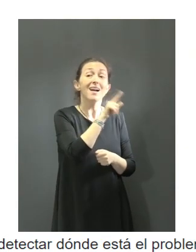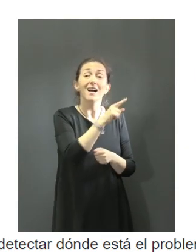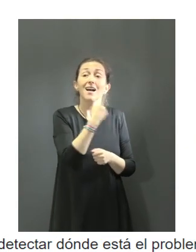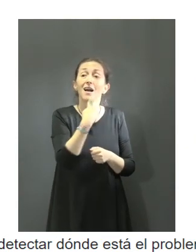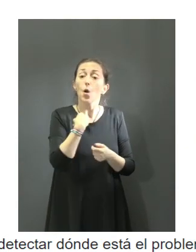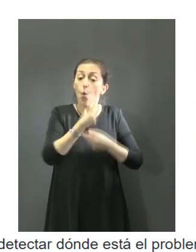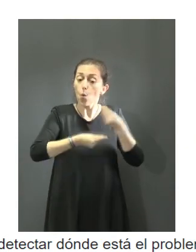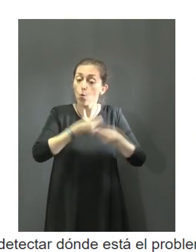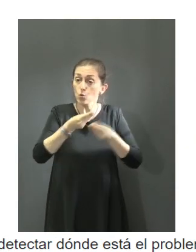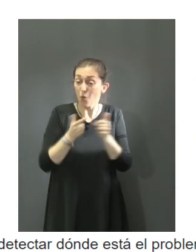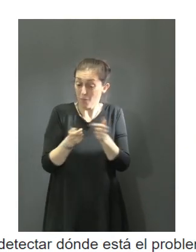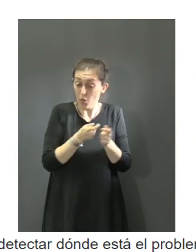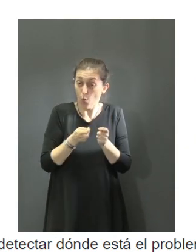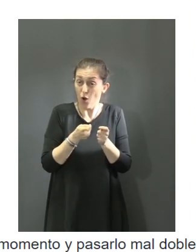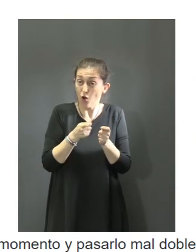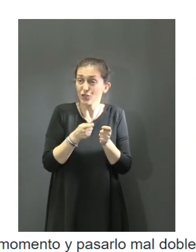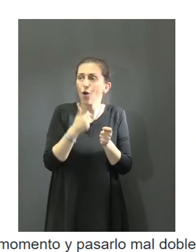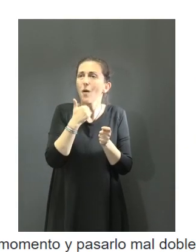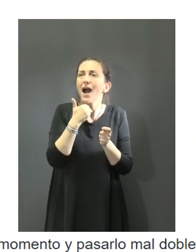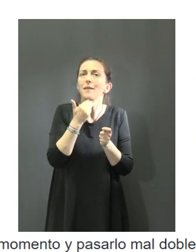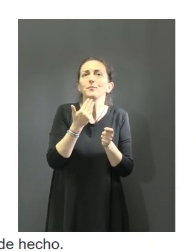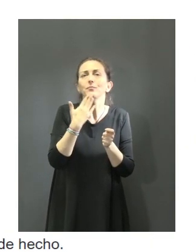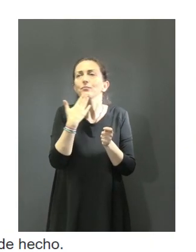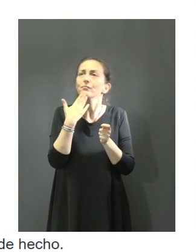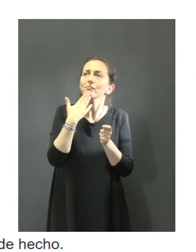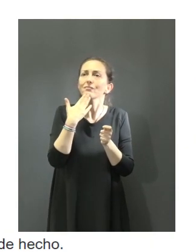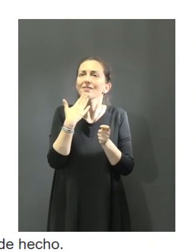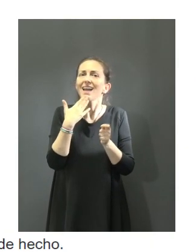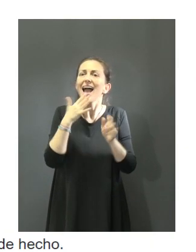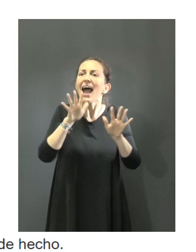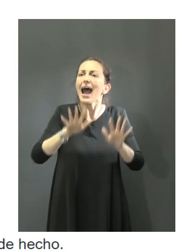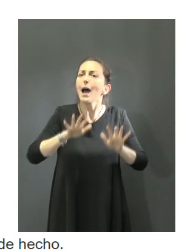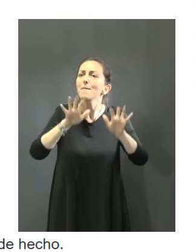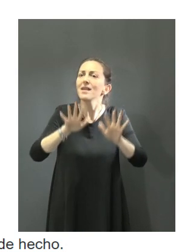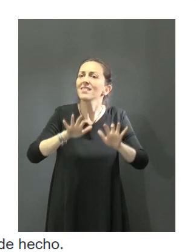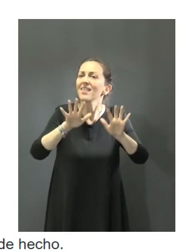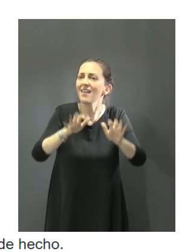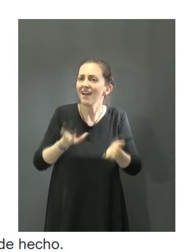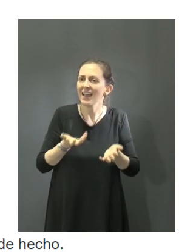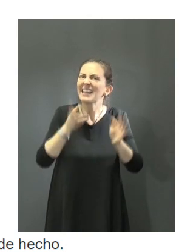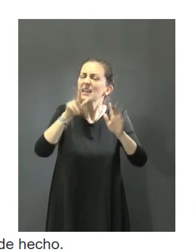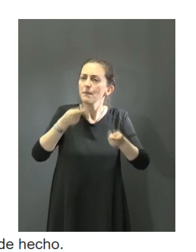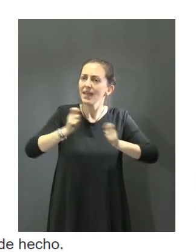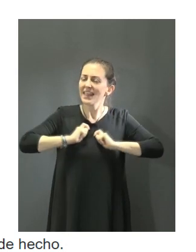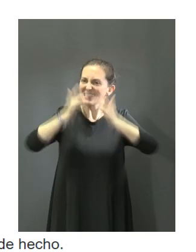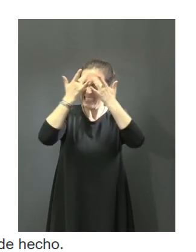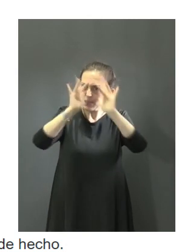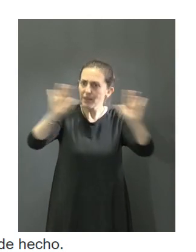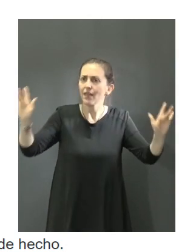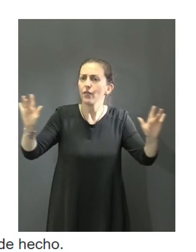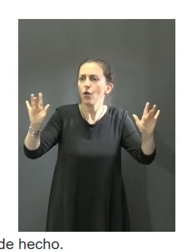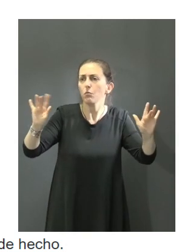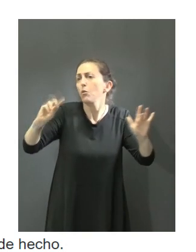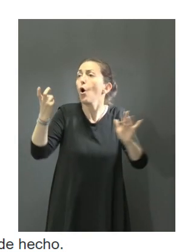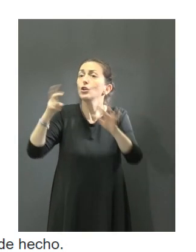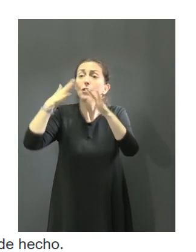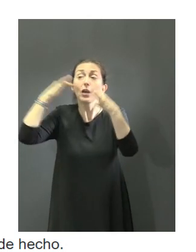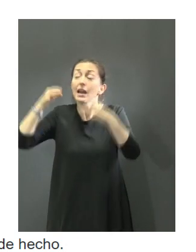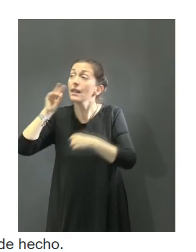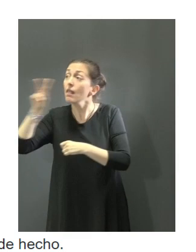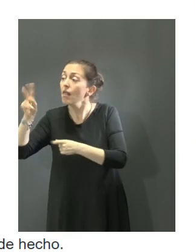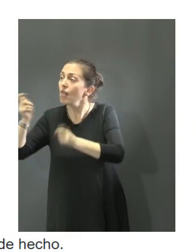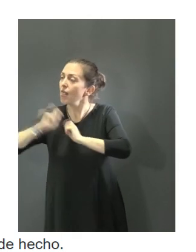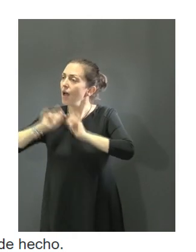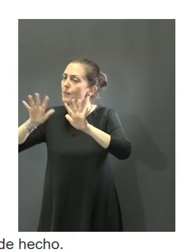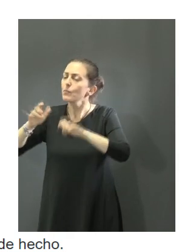vertiente del uso de los videojuegos como una forma de aprendizaje y también de sensibilización sobre otras realidades.